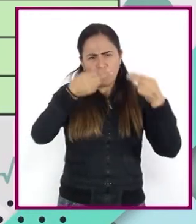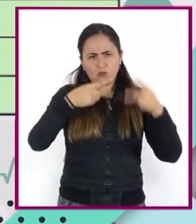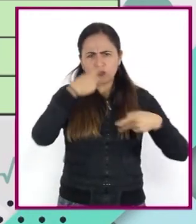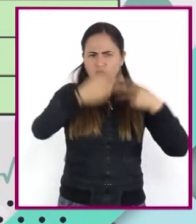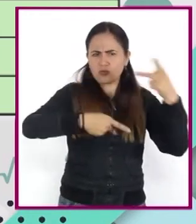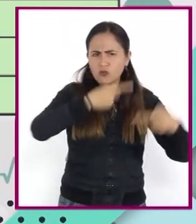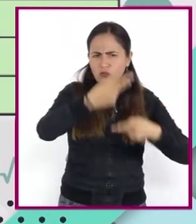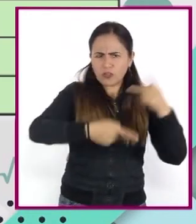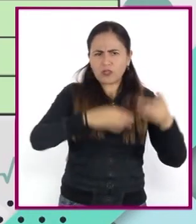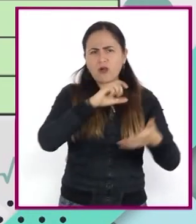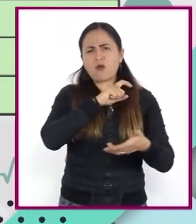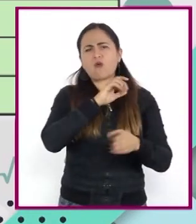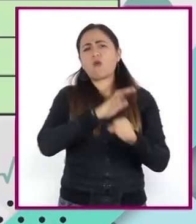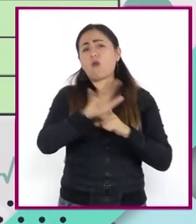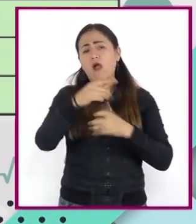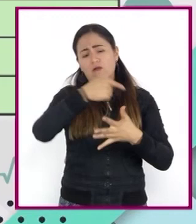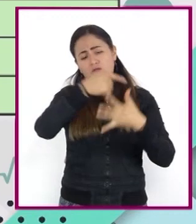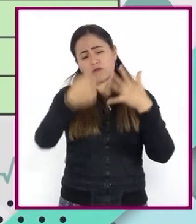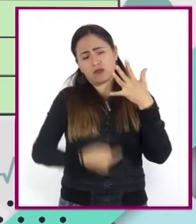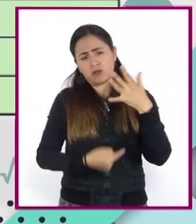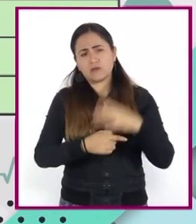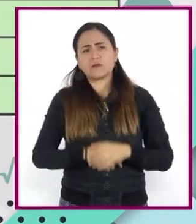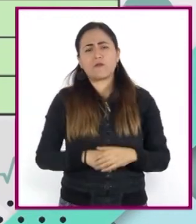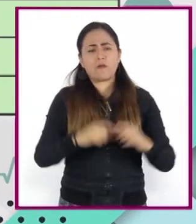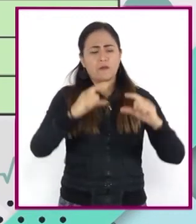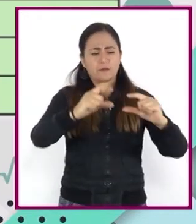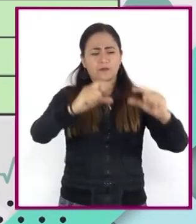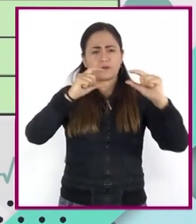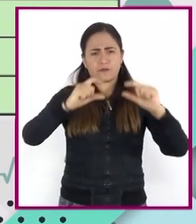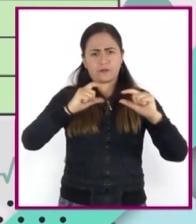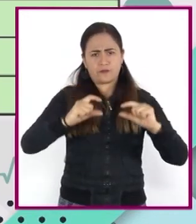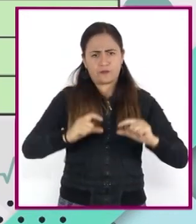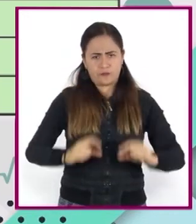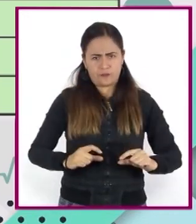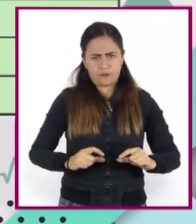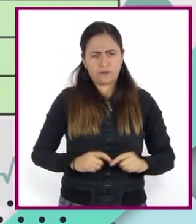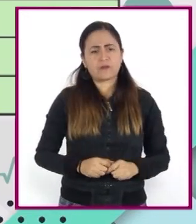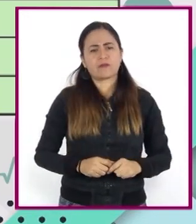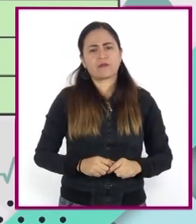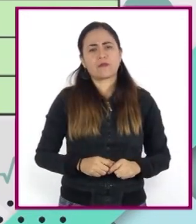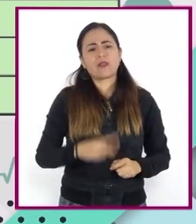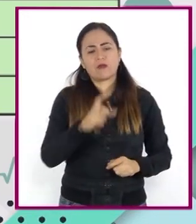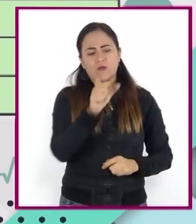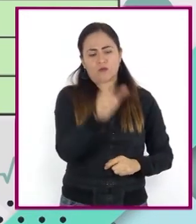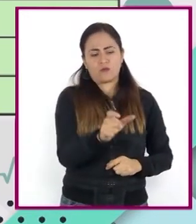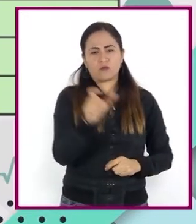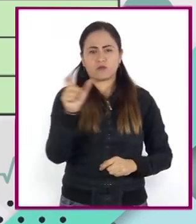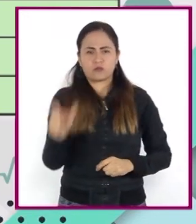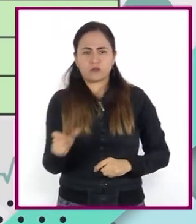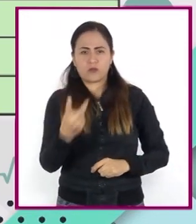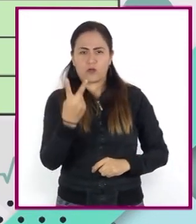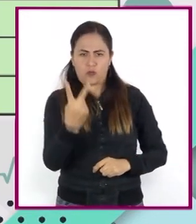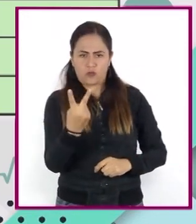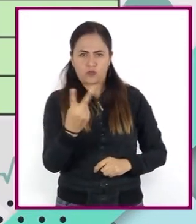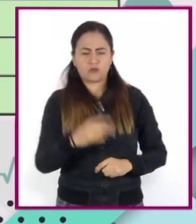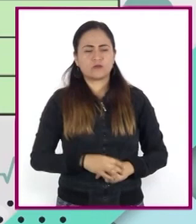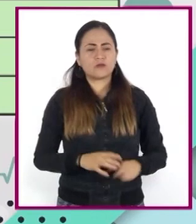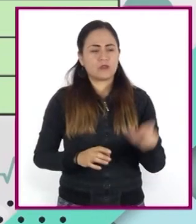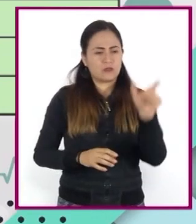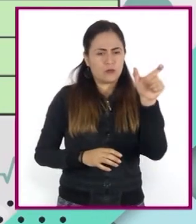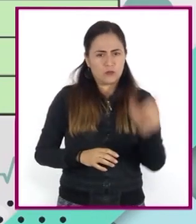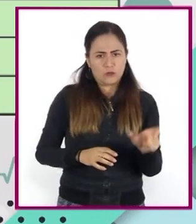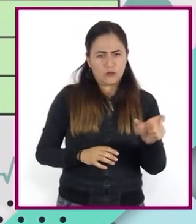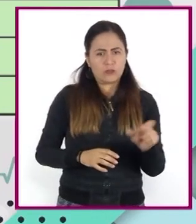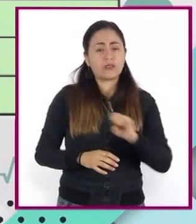tienda. Los demás renglones están divididos en dos columnas. En la columna del